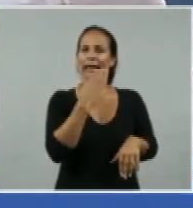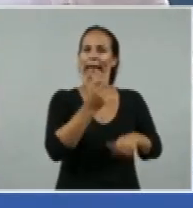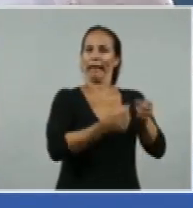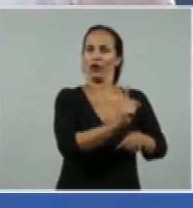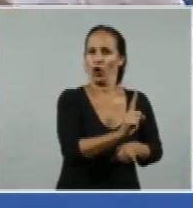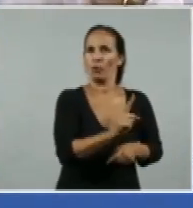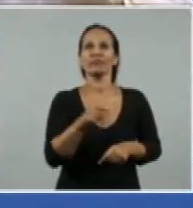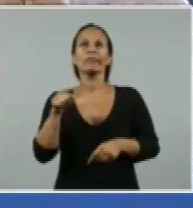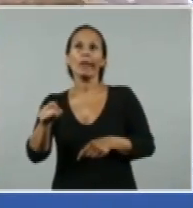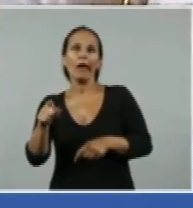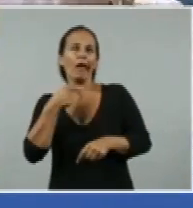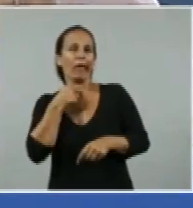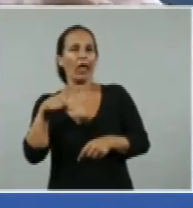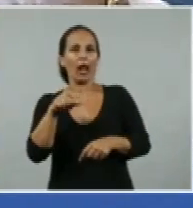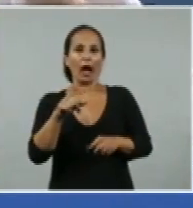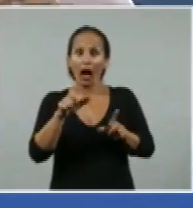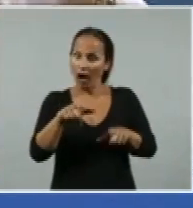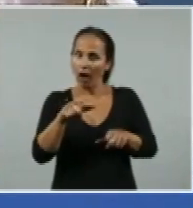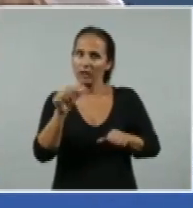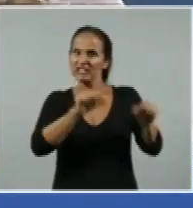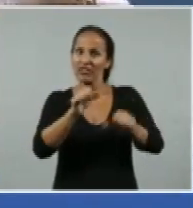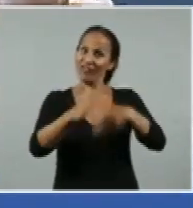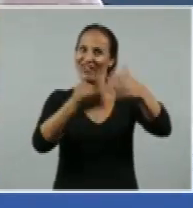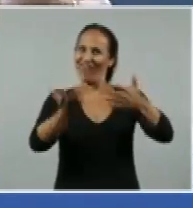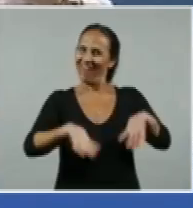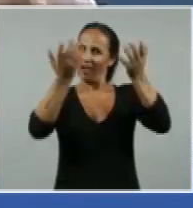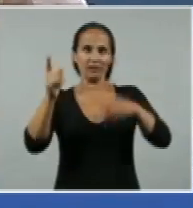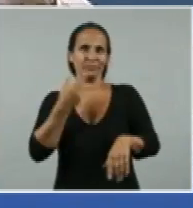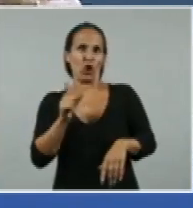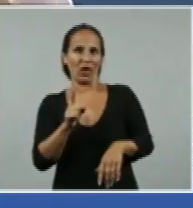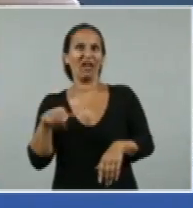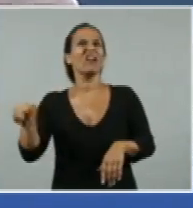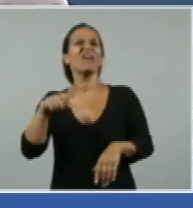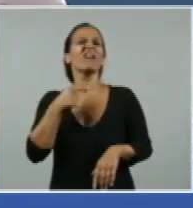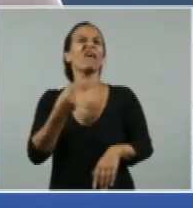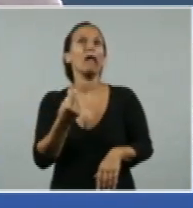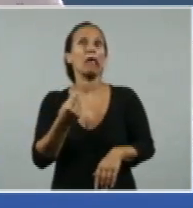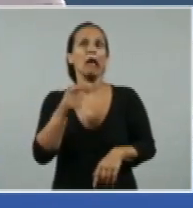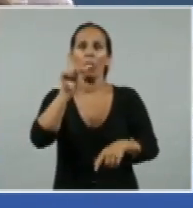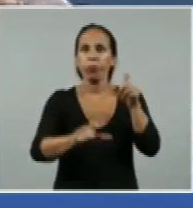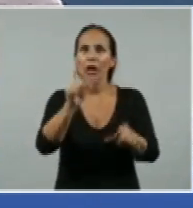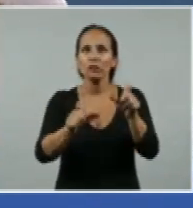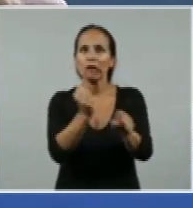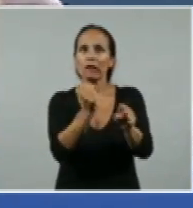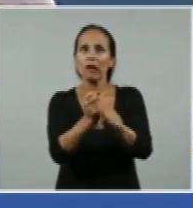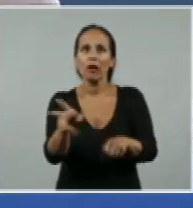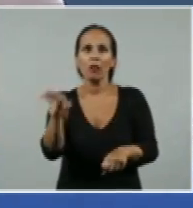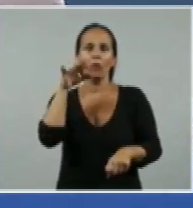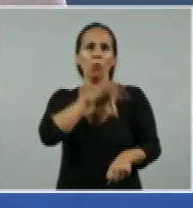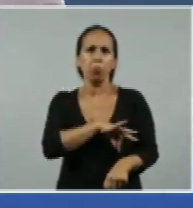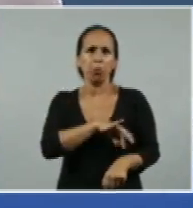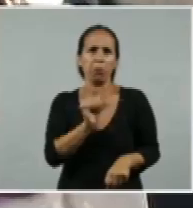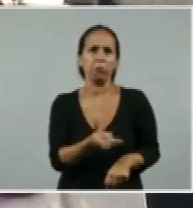científico, una Argentina de bajos salarios, de mano de obra barata, una